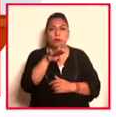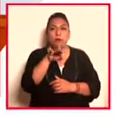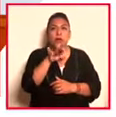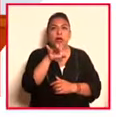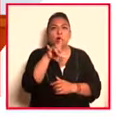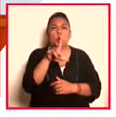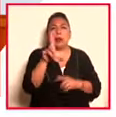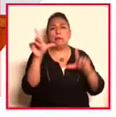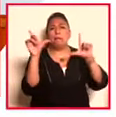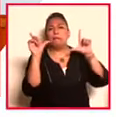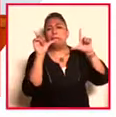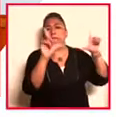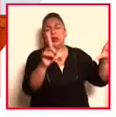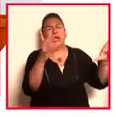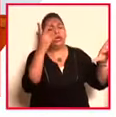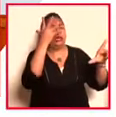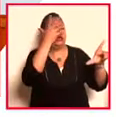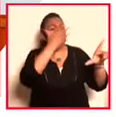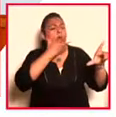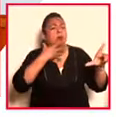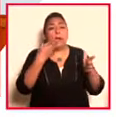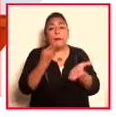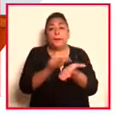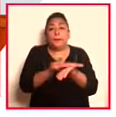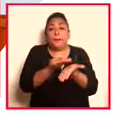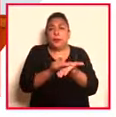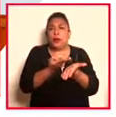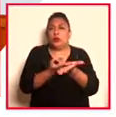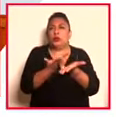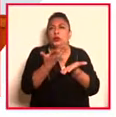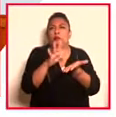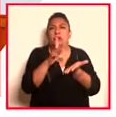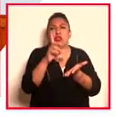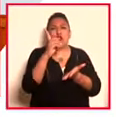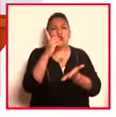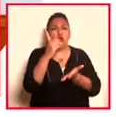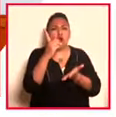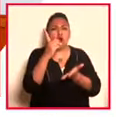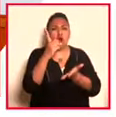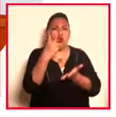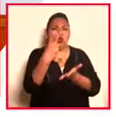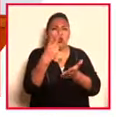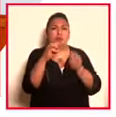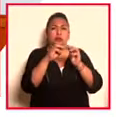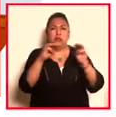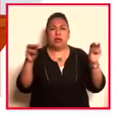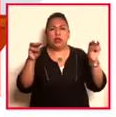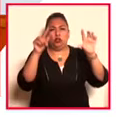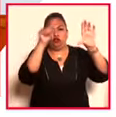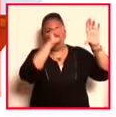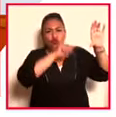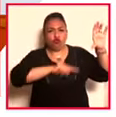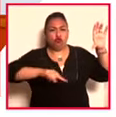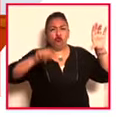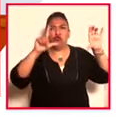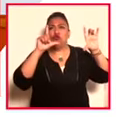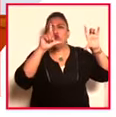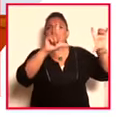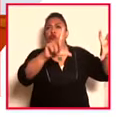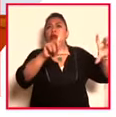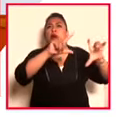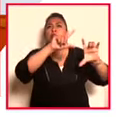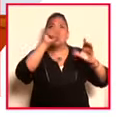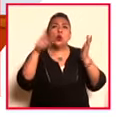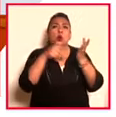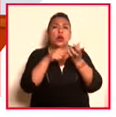una placa hermosísima de bronce, como de 2 metros de diámetro, para instalarla en una plaza preciosa, la Plaza de los Faroles,